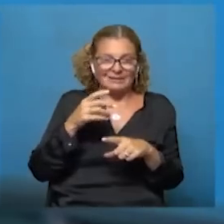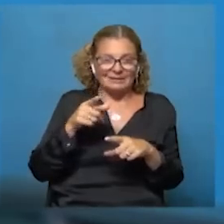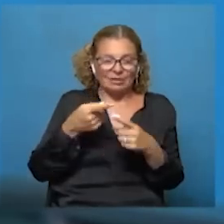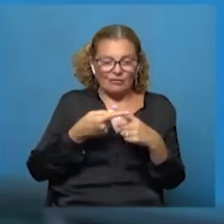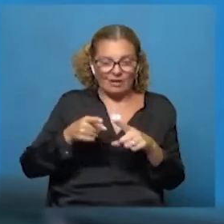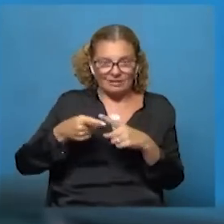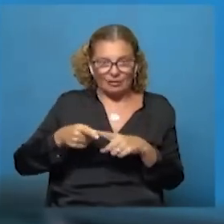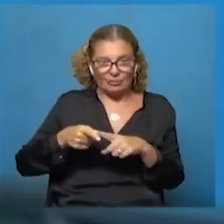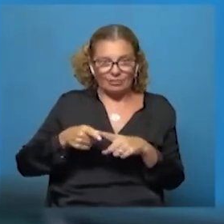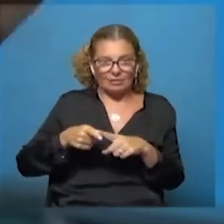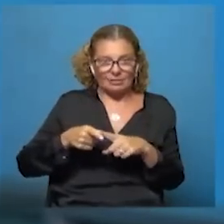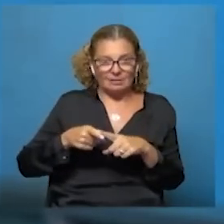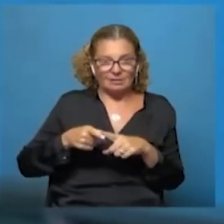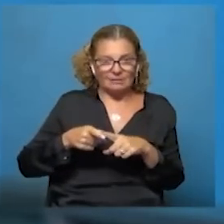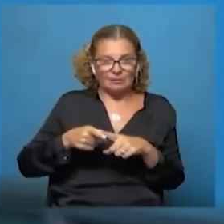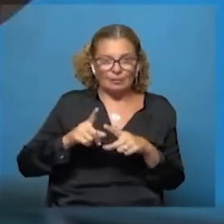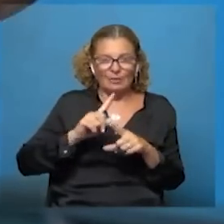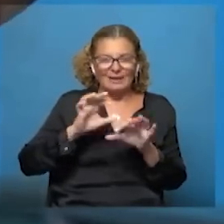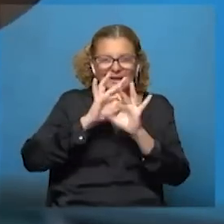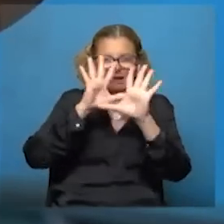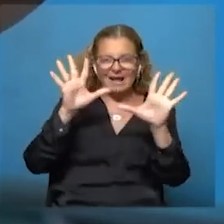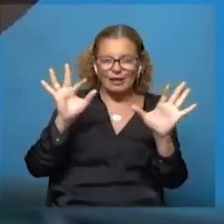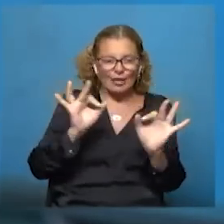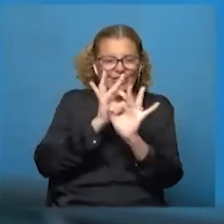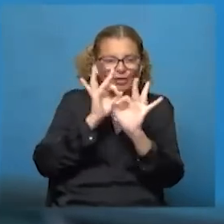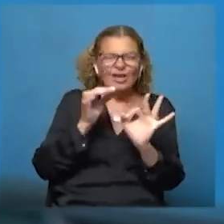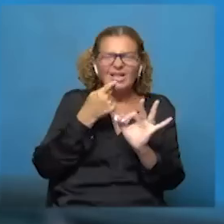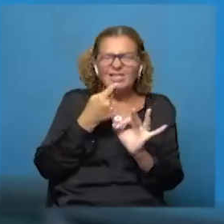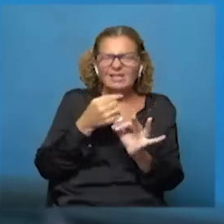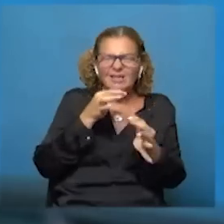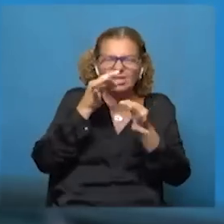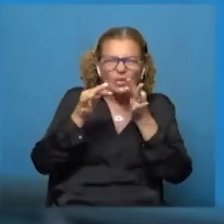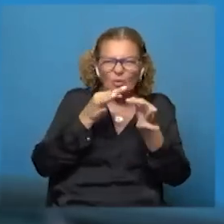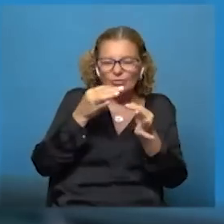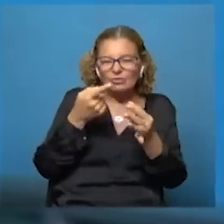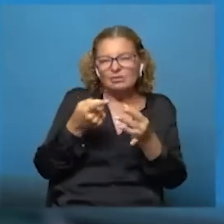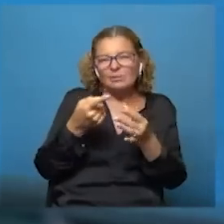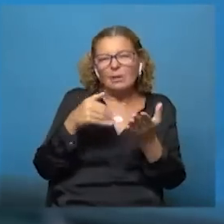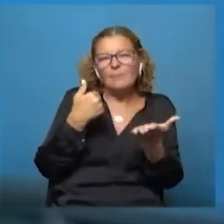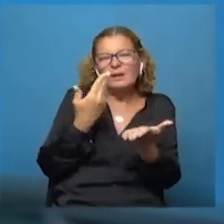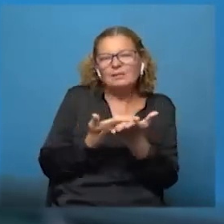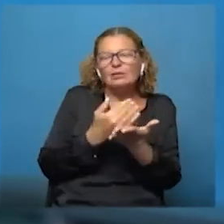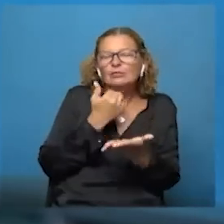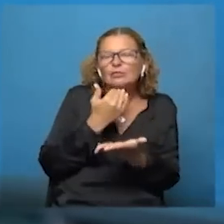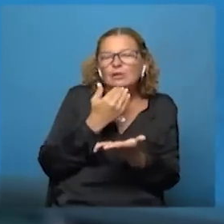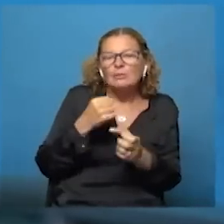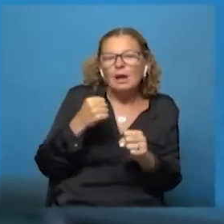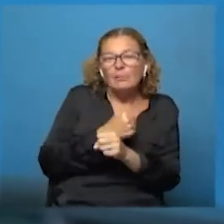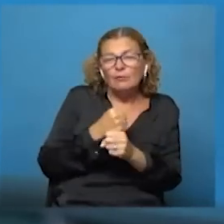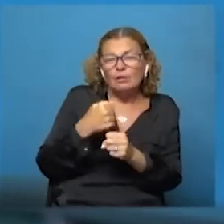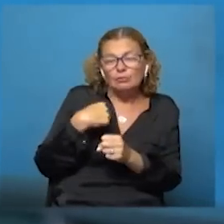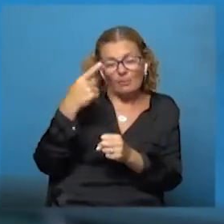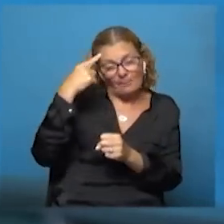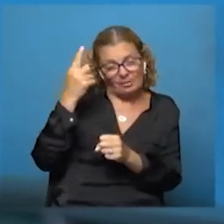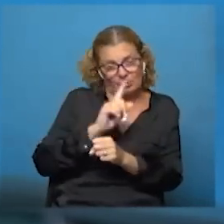cosas No quedan claras en el discurso y además va a quedar planteado no se sabe si se aprobó que yo creo que